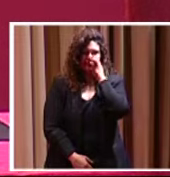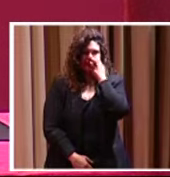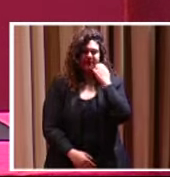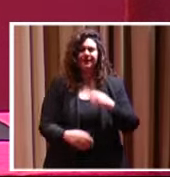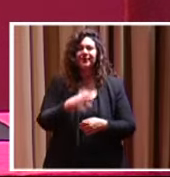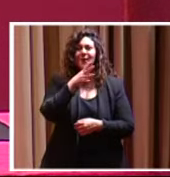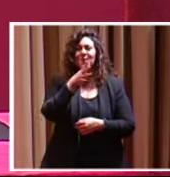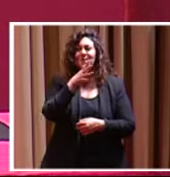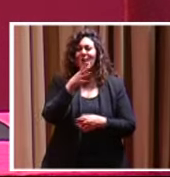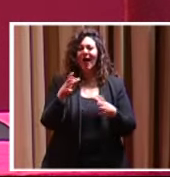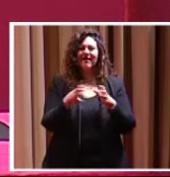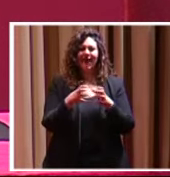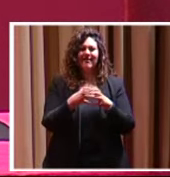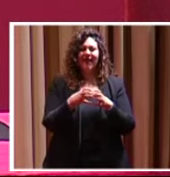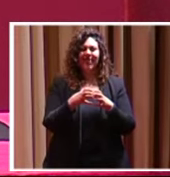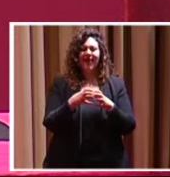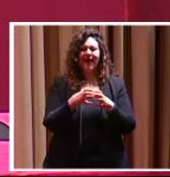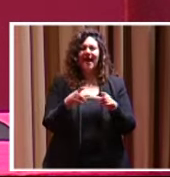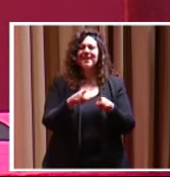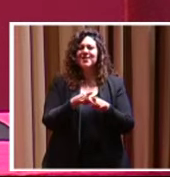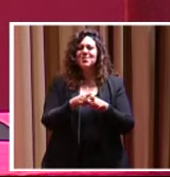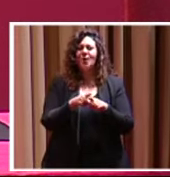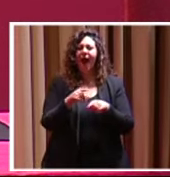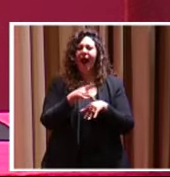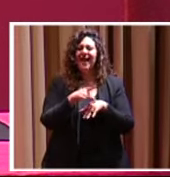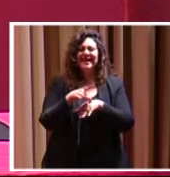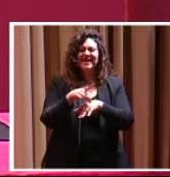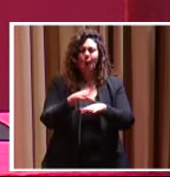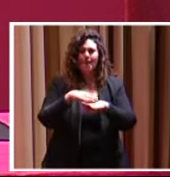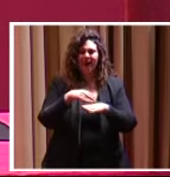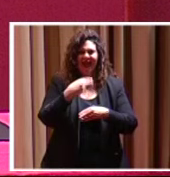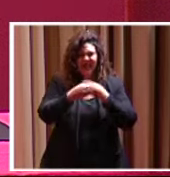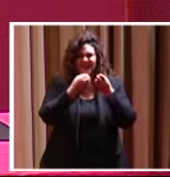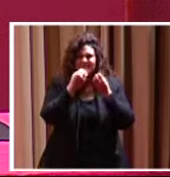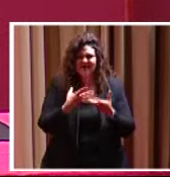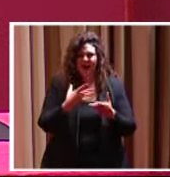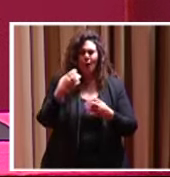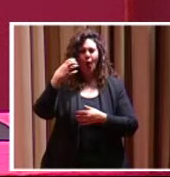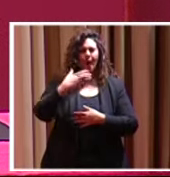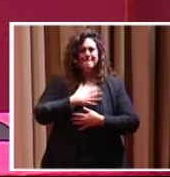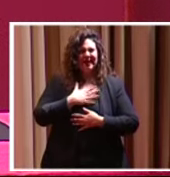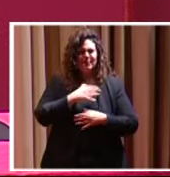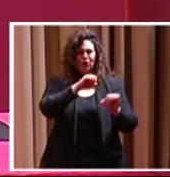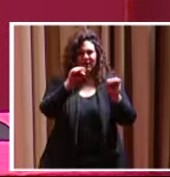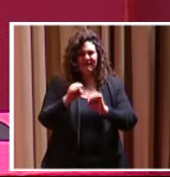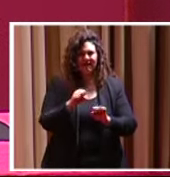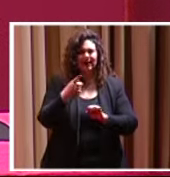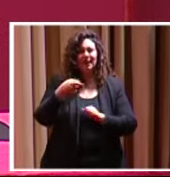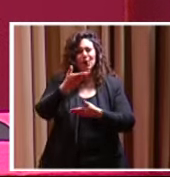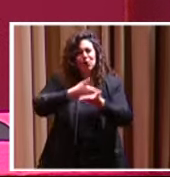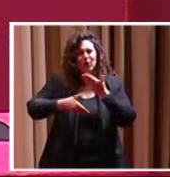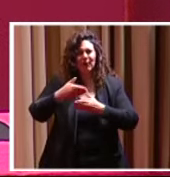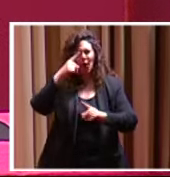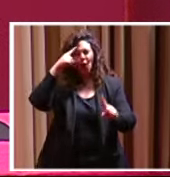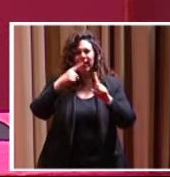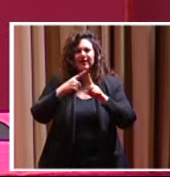Por llevar a Granada como guión en su buen hacer personal, por la defensa del patrimonio y su contribución al